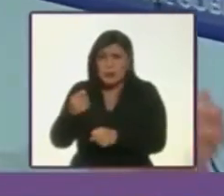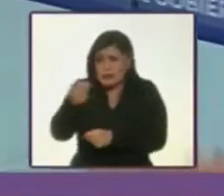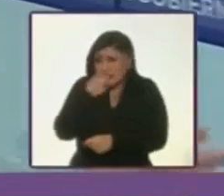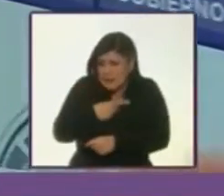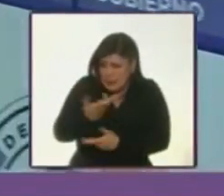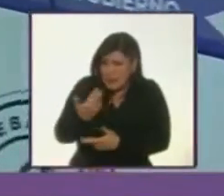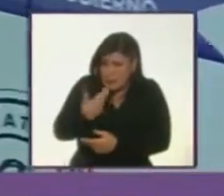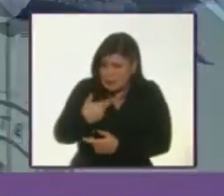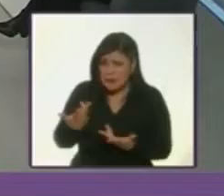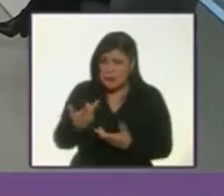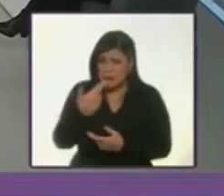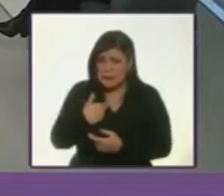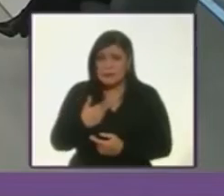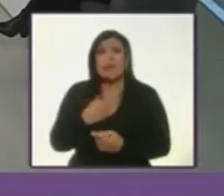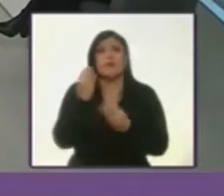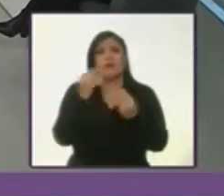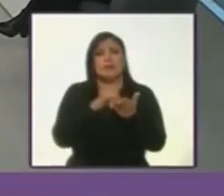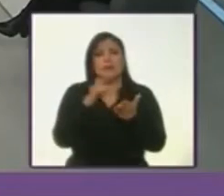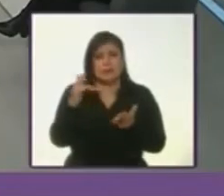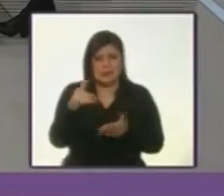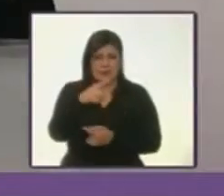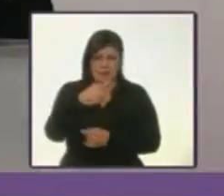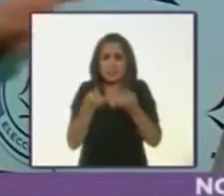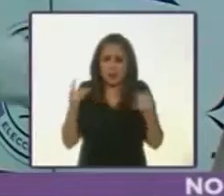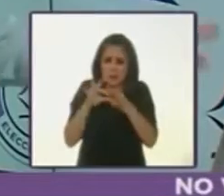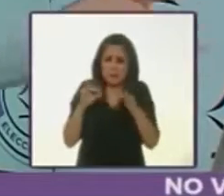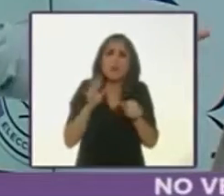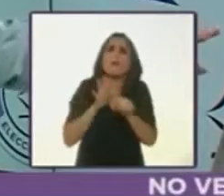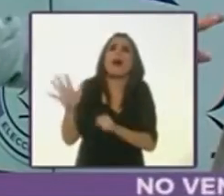contéstame. Muchas gracias, candidata.